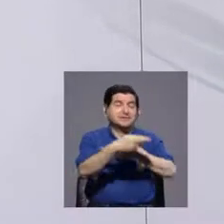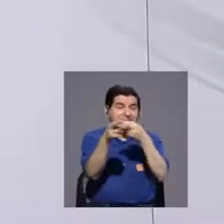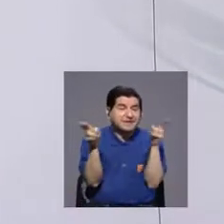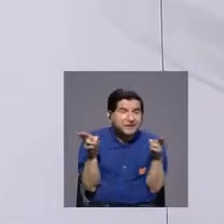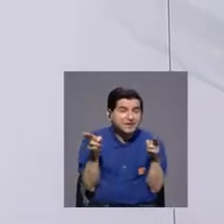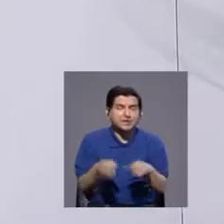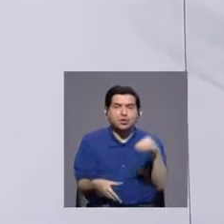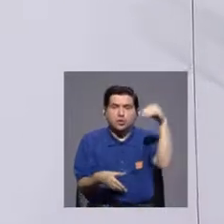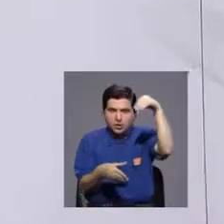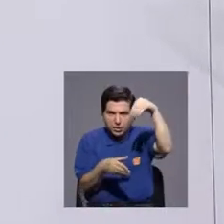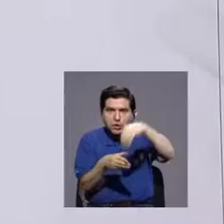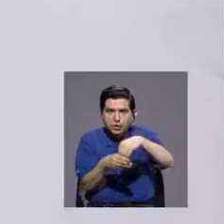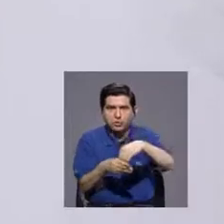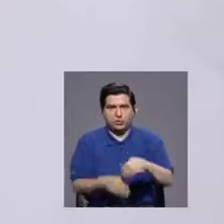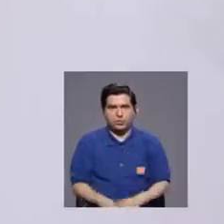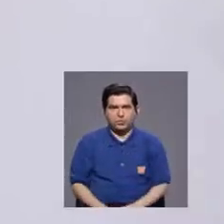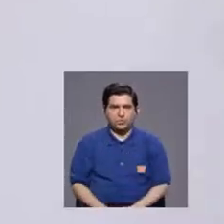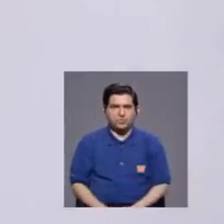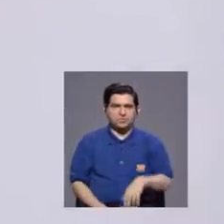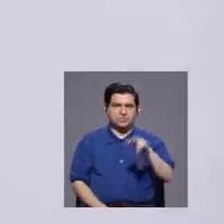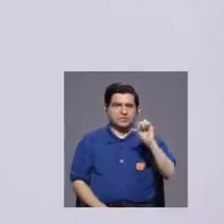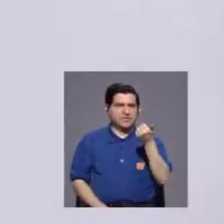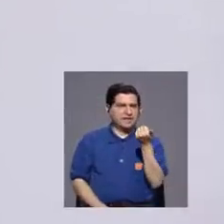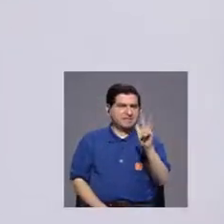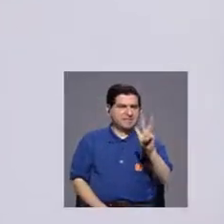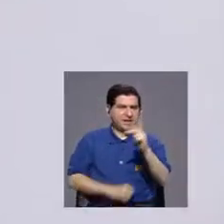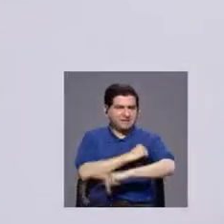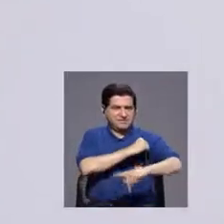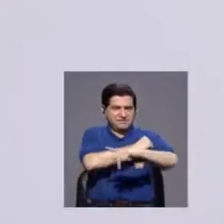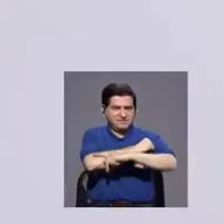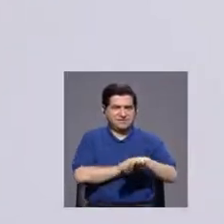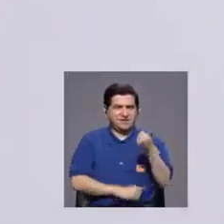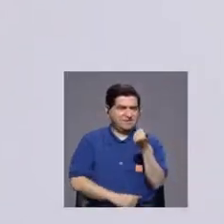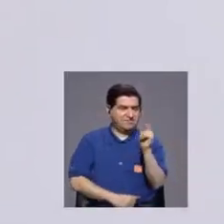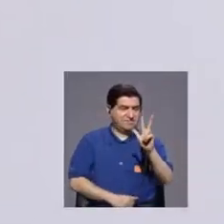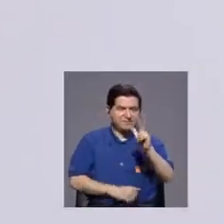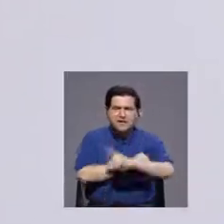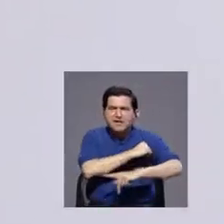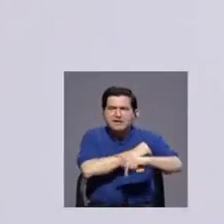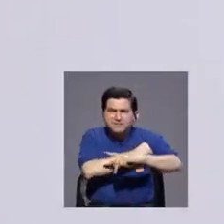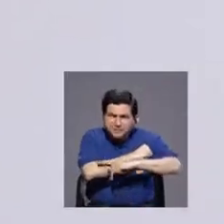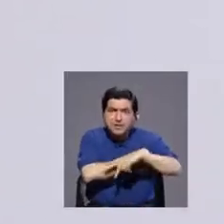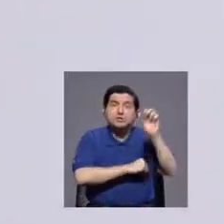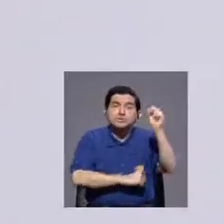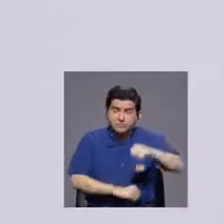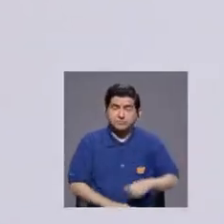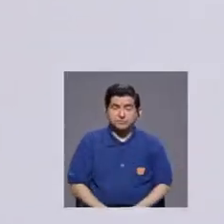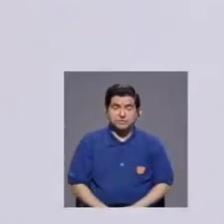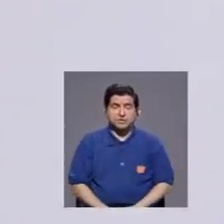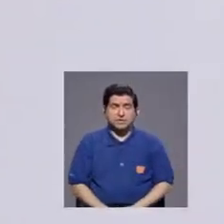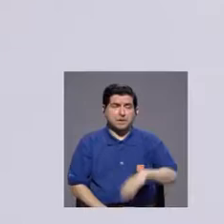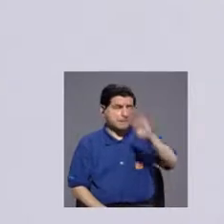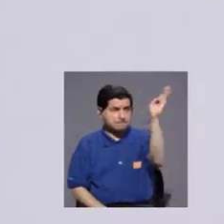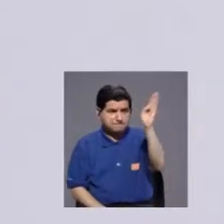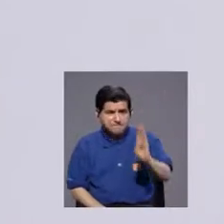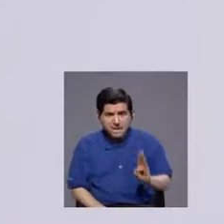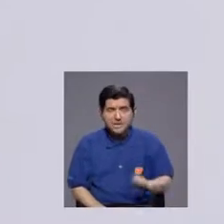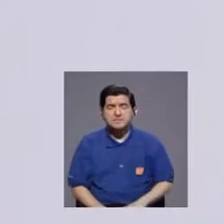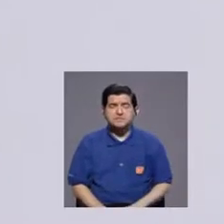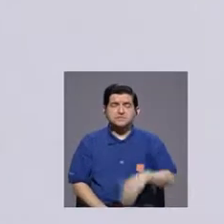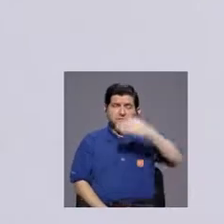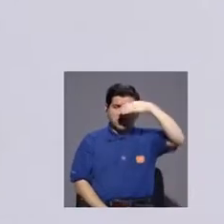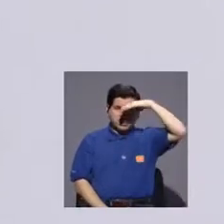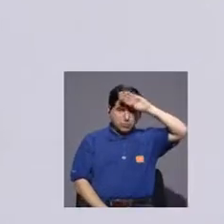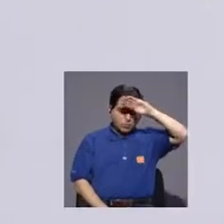incluye en gran escala 13 países 13 países y en caso de arroz tenemos a brasil tenemos a cuba